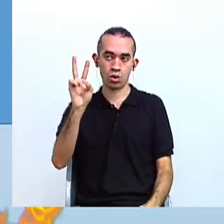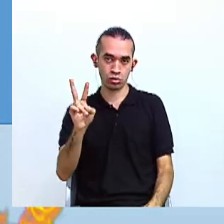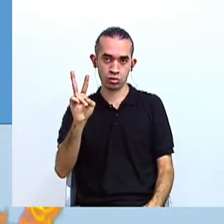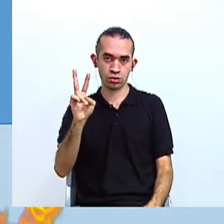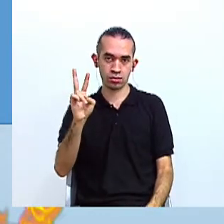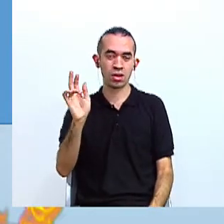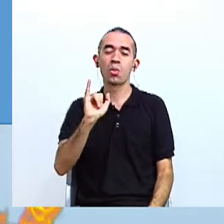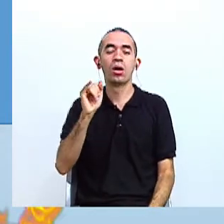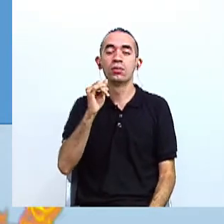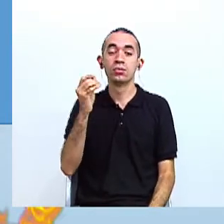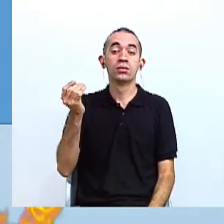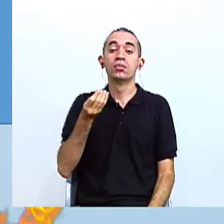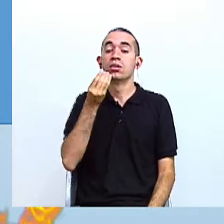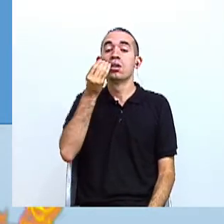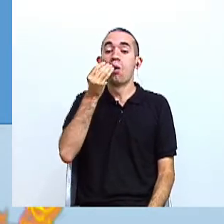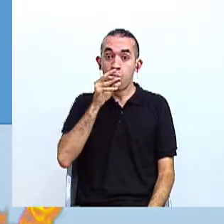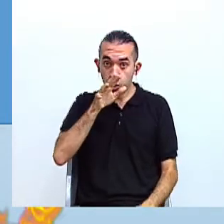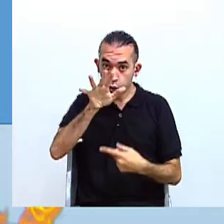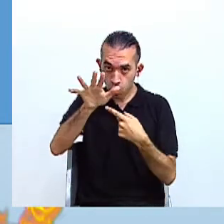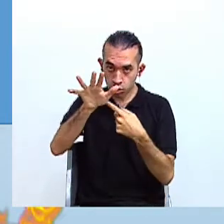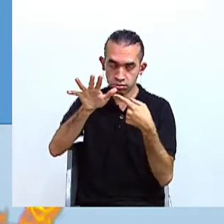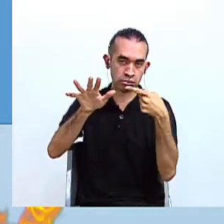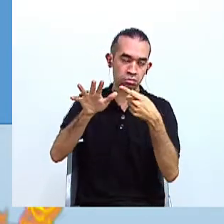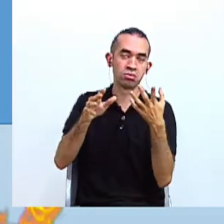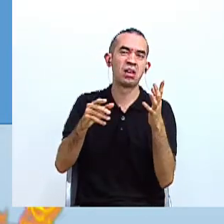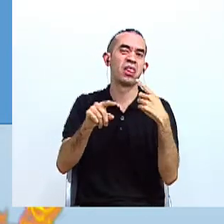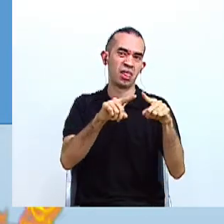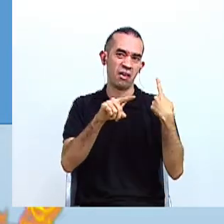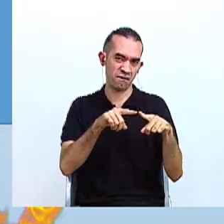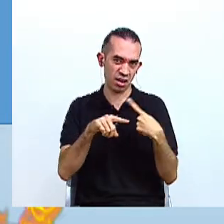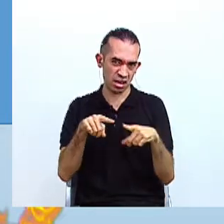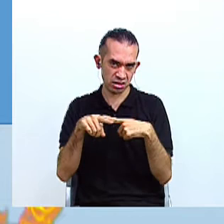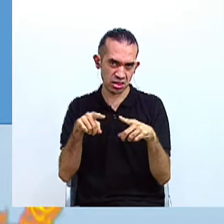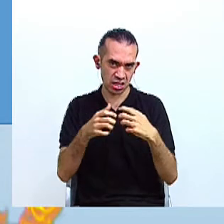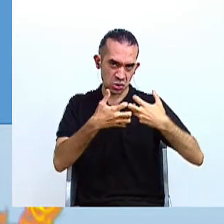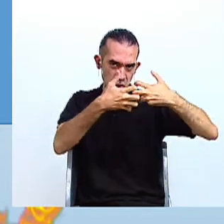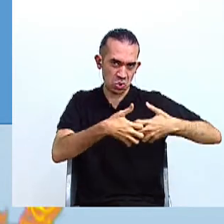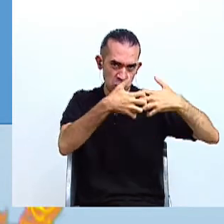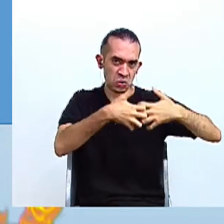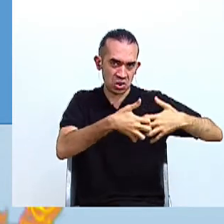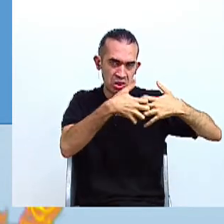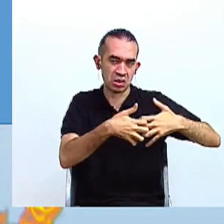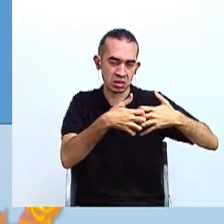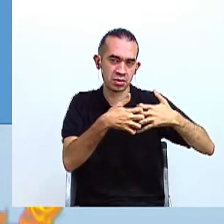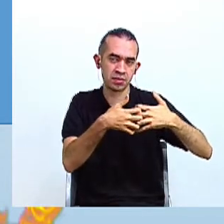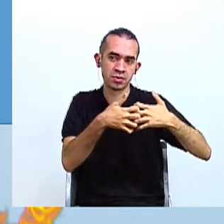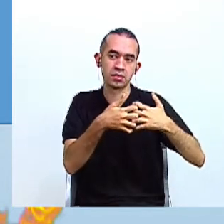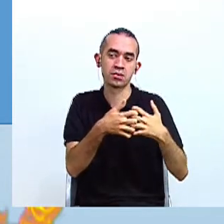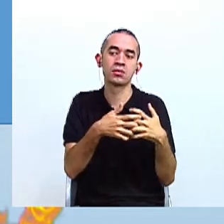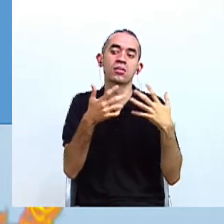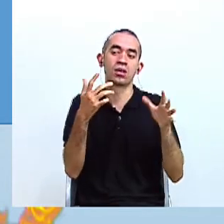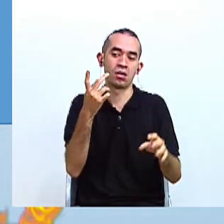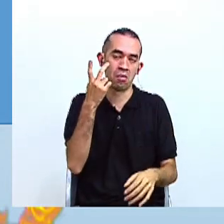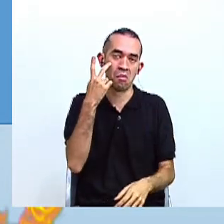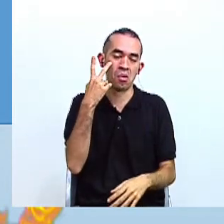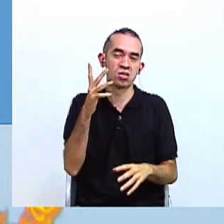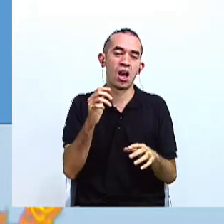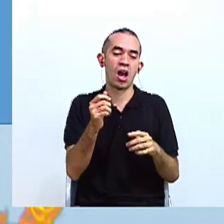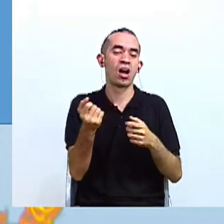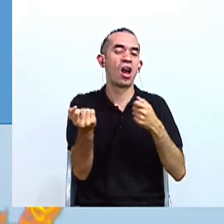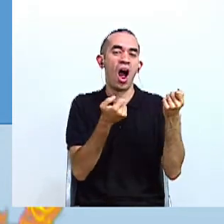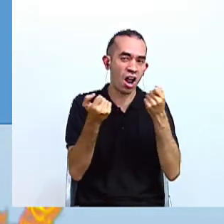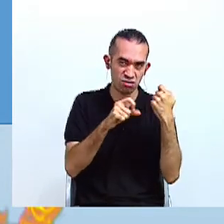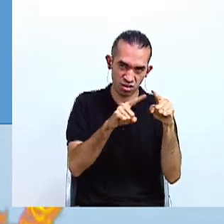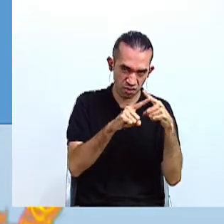carbono. El dióxido de carbono que procede de muchas industrias, de muchas actividades. Ya vimos que de los medios de